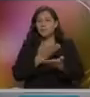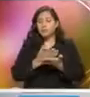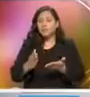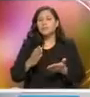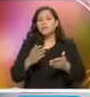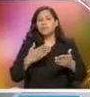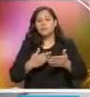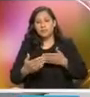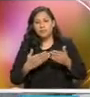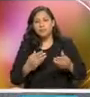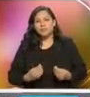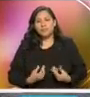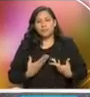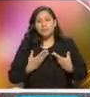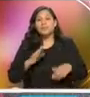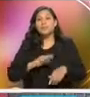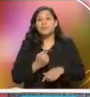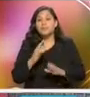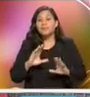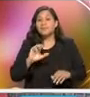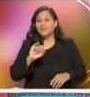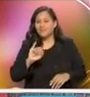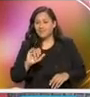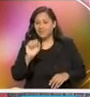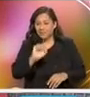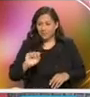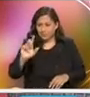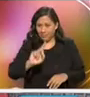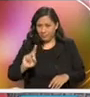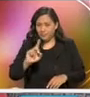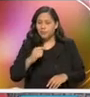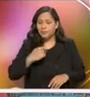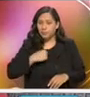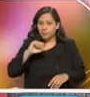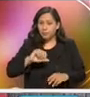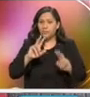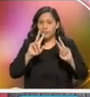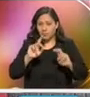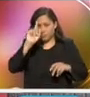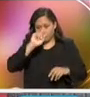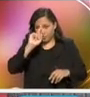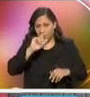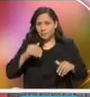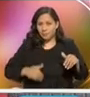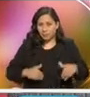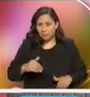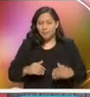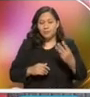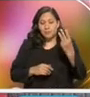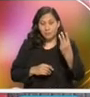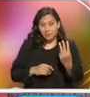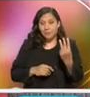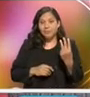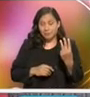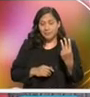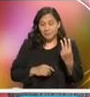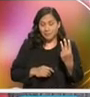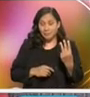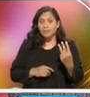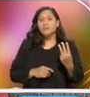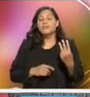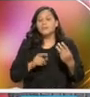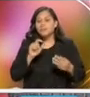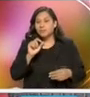Además de actualizarnos, disfrutar, porque ya casi es fin de semana y hoy le tenemos la recomendación de 3 increíbles puestas en